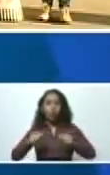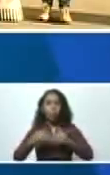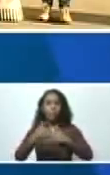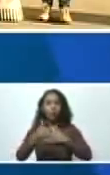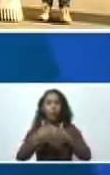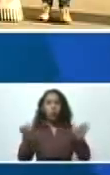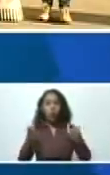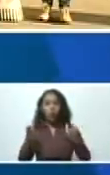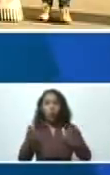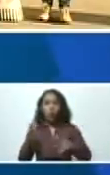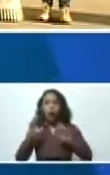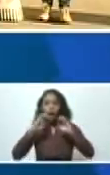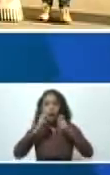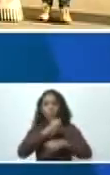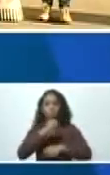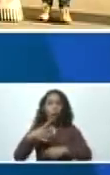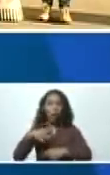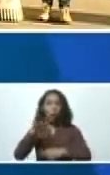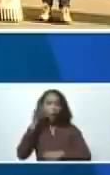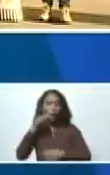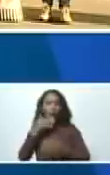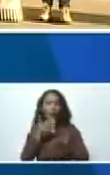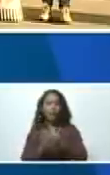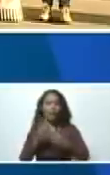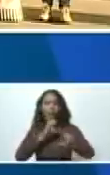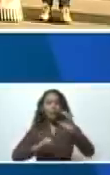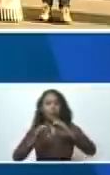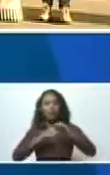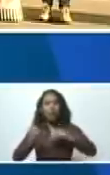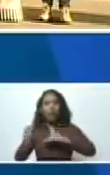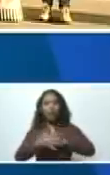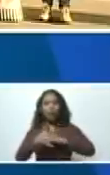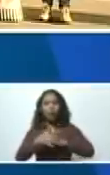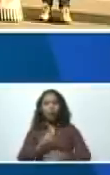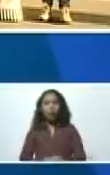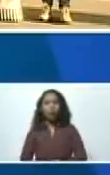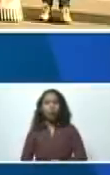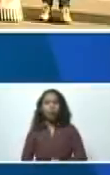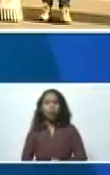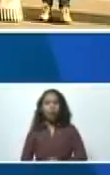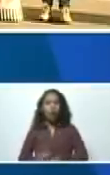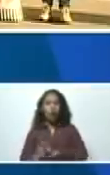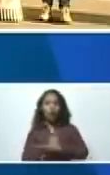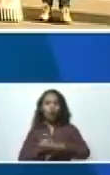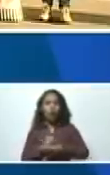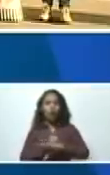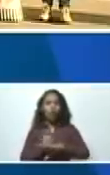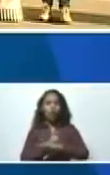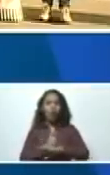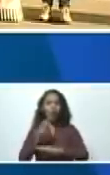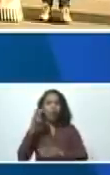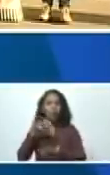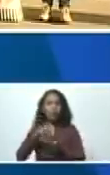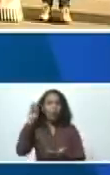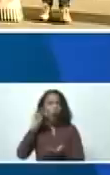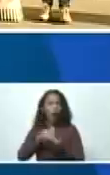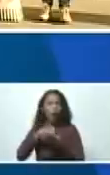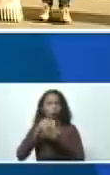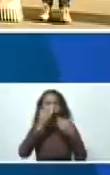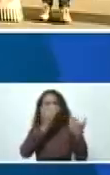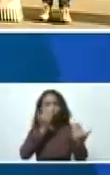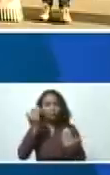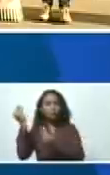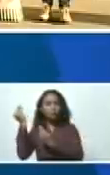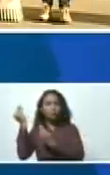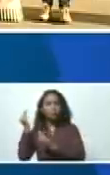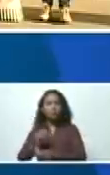maíz amarillo, gracias a la ciencia y la tecnología. Gobernadora Karina Carpio, adelante, compañera.